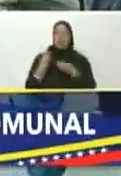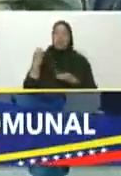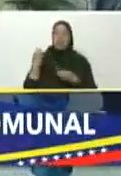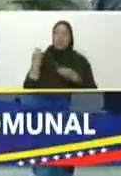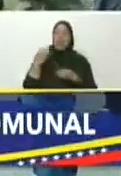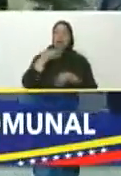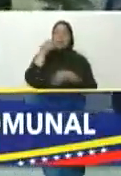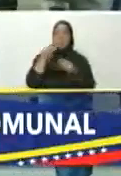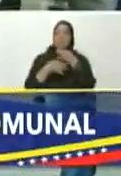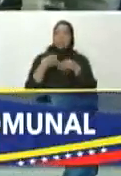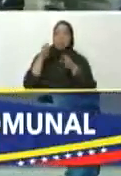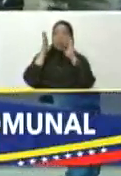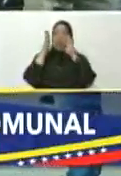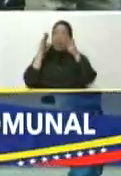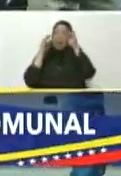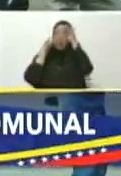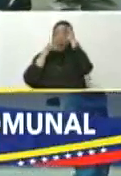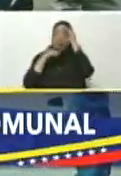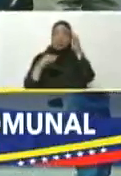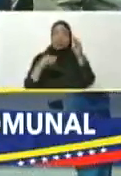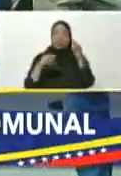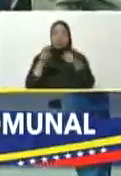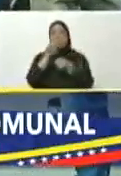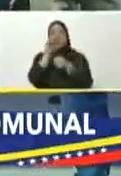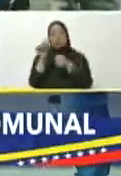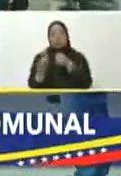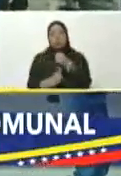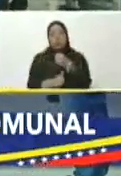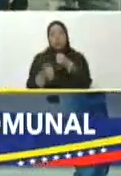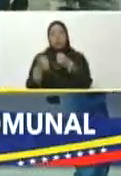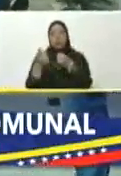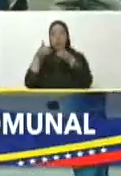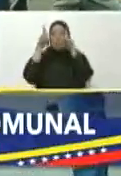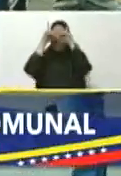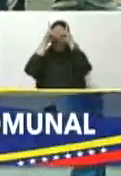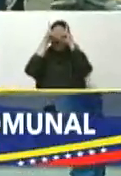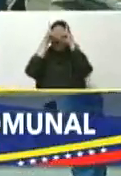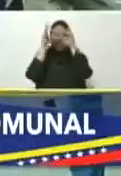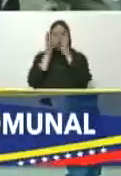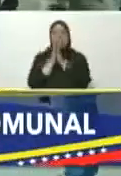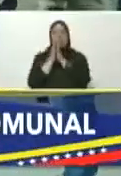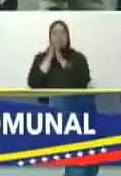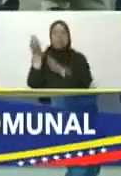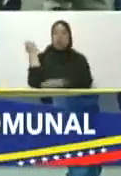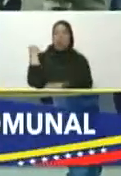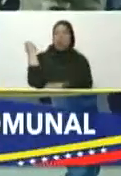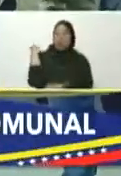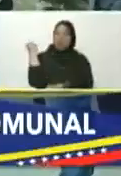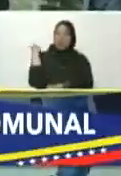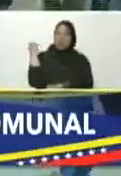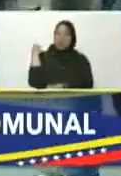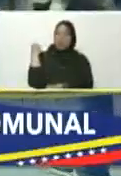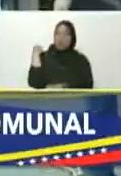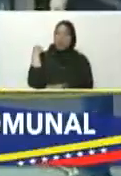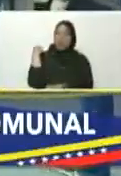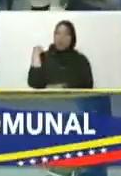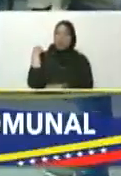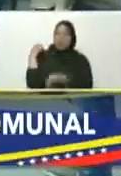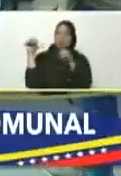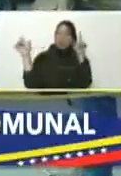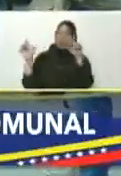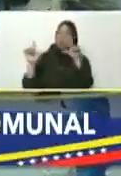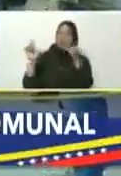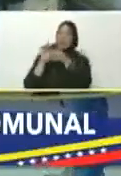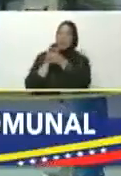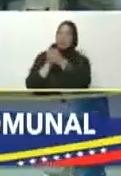aplicar. Atención, vicepresidenta Delcy Rodríguez, llamen a la vicepresidenta. Que vea esto. Tu gran